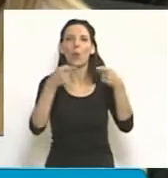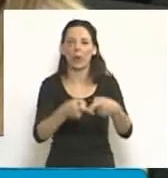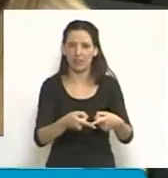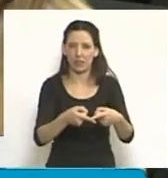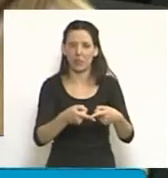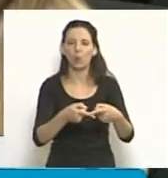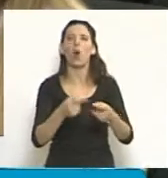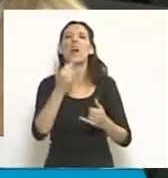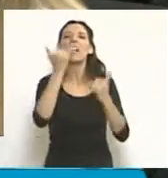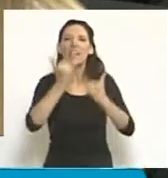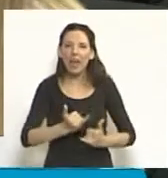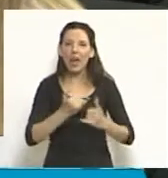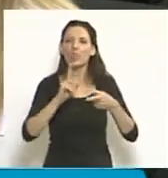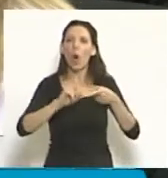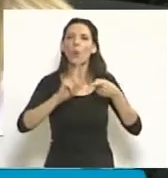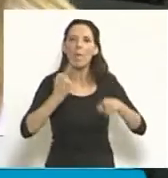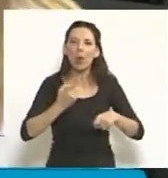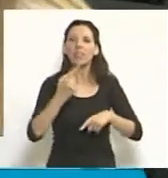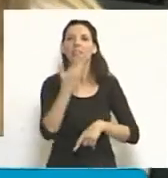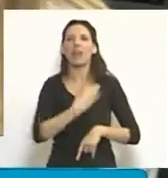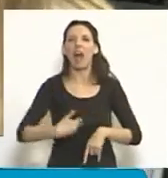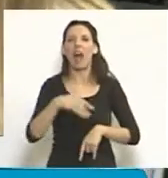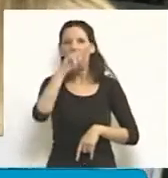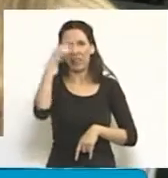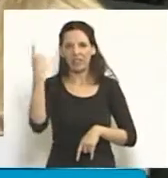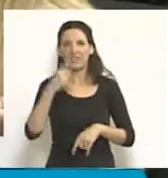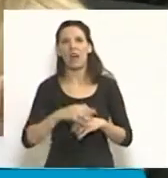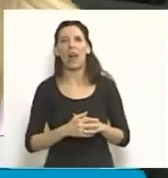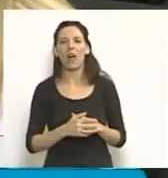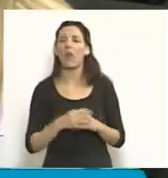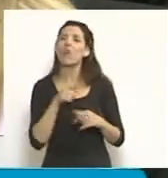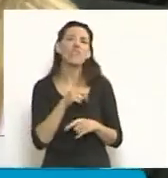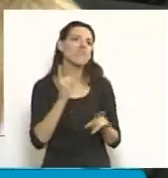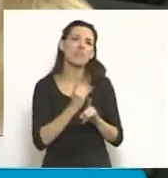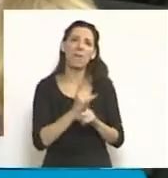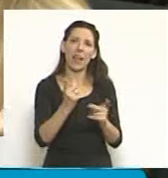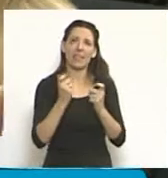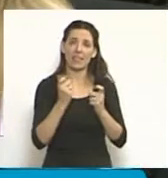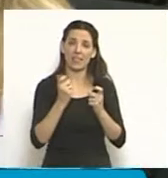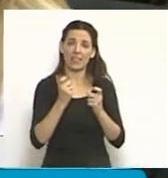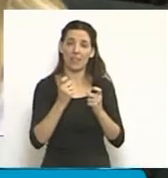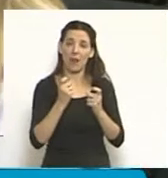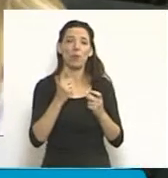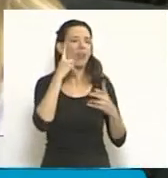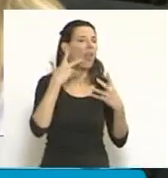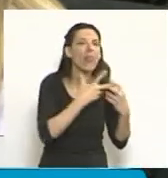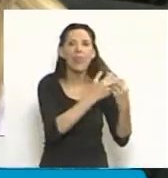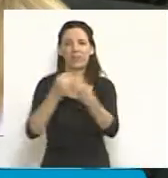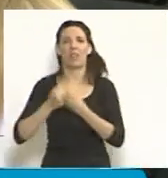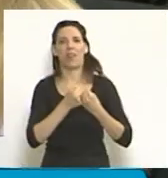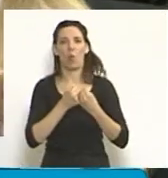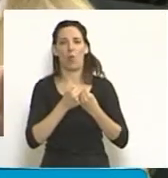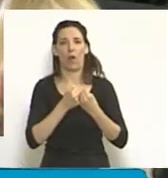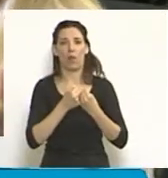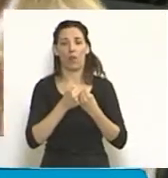a través de esto una verdadera política de Estado, para lo cual siempre se necesita de la legitimidad del consenso. La